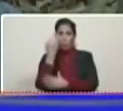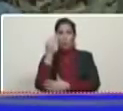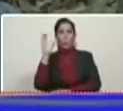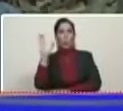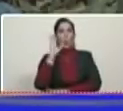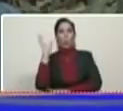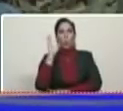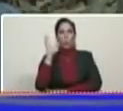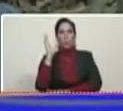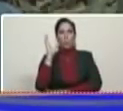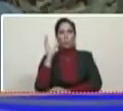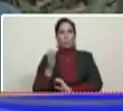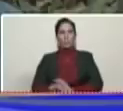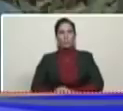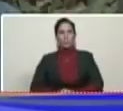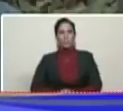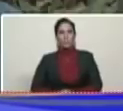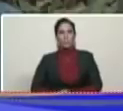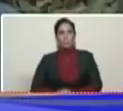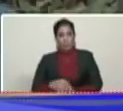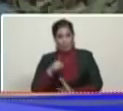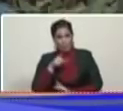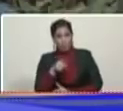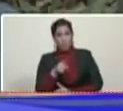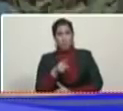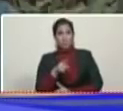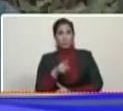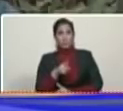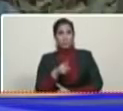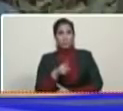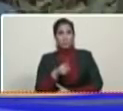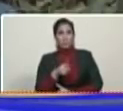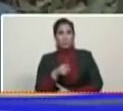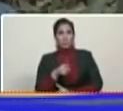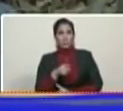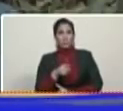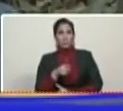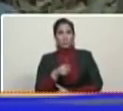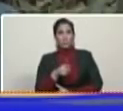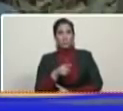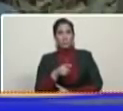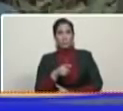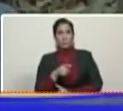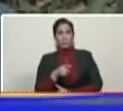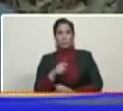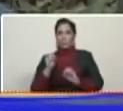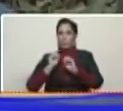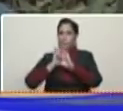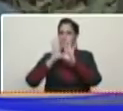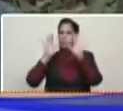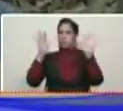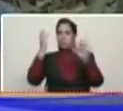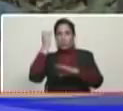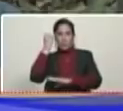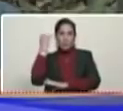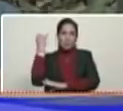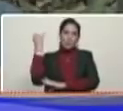fundamos Colombia, y de allí, bueno, con la maravilla de su inspiración,